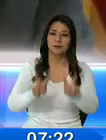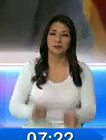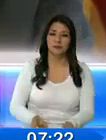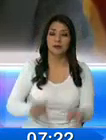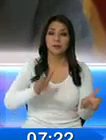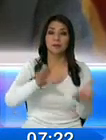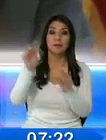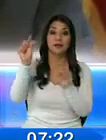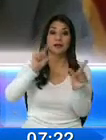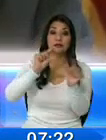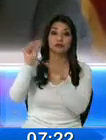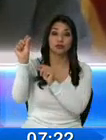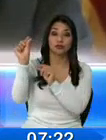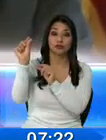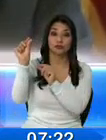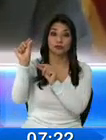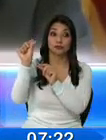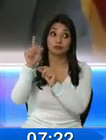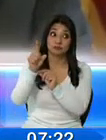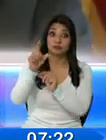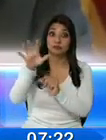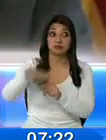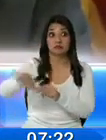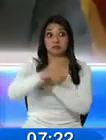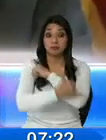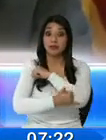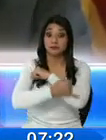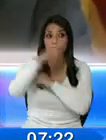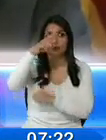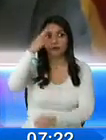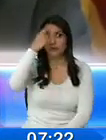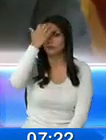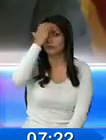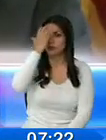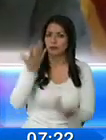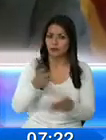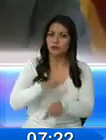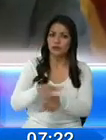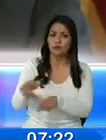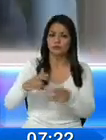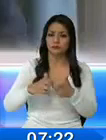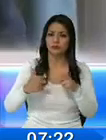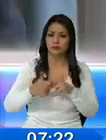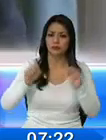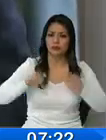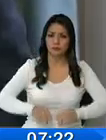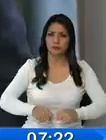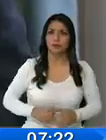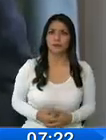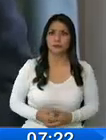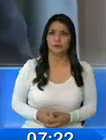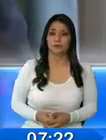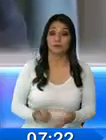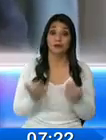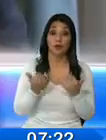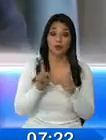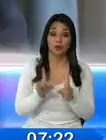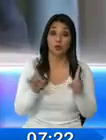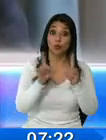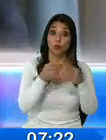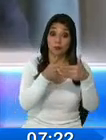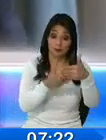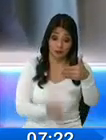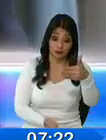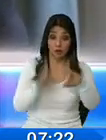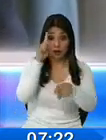la preocupación que tienen nuestros estados y nuestros gobiernos en relación a esta problemática. Para nosotros este es un documento importante